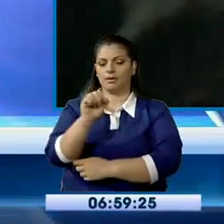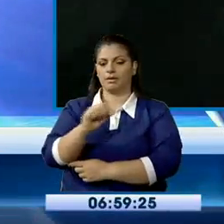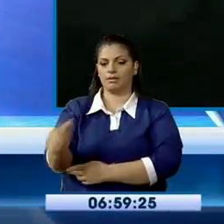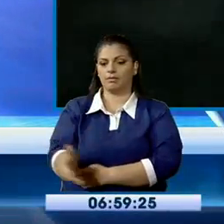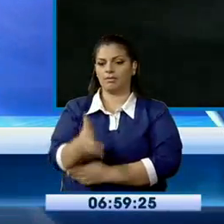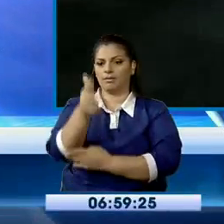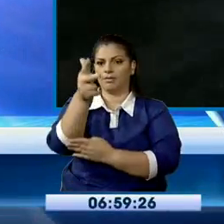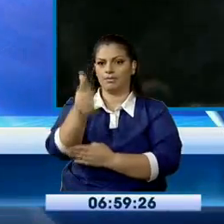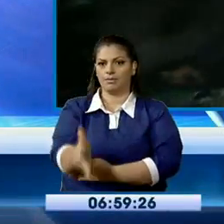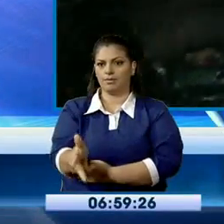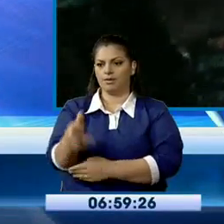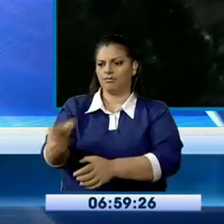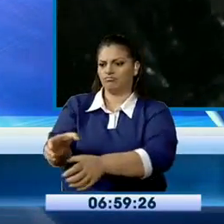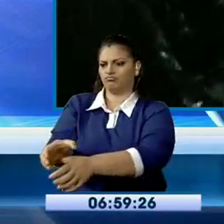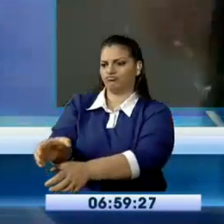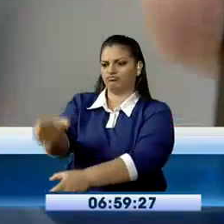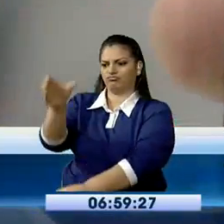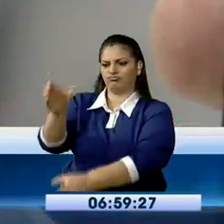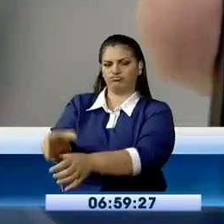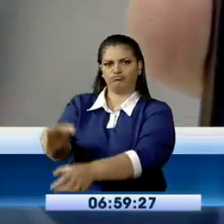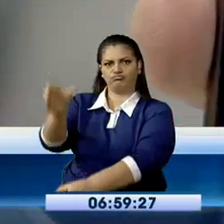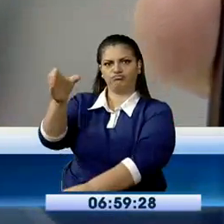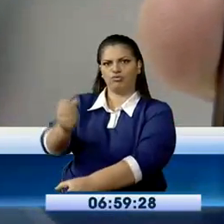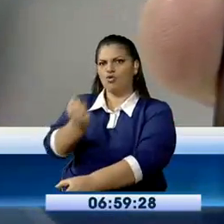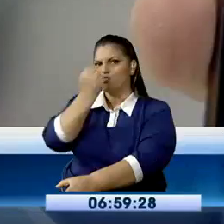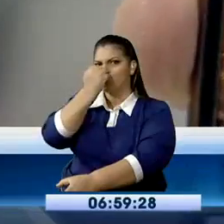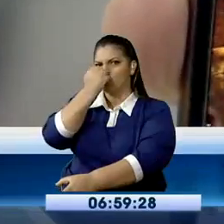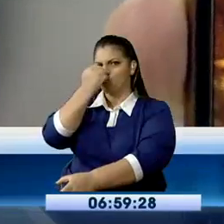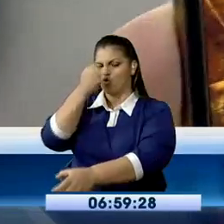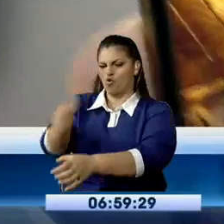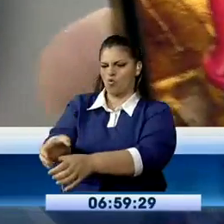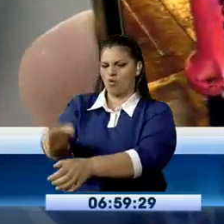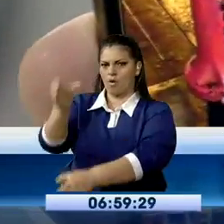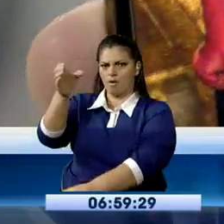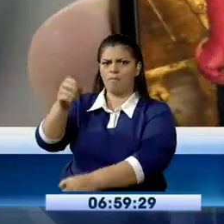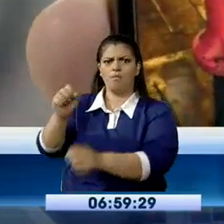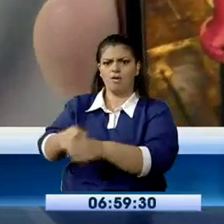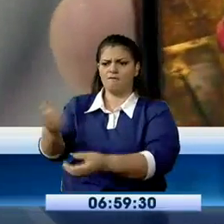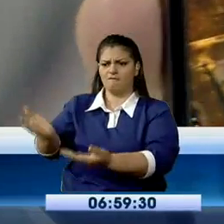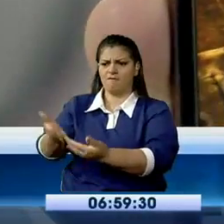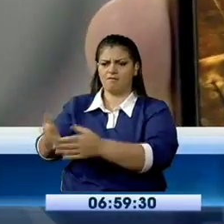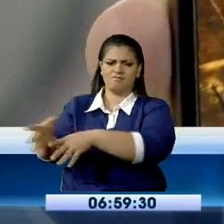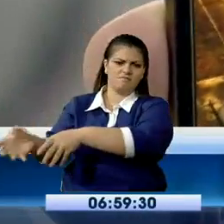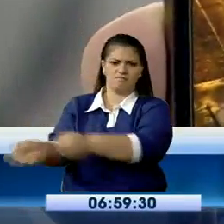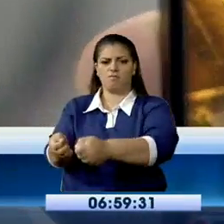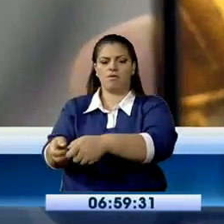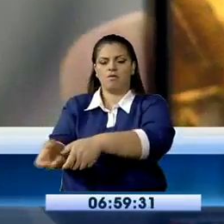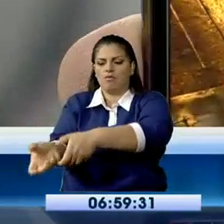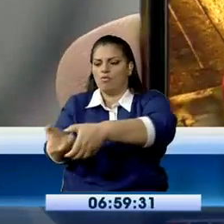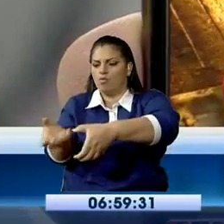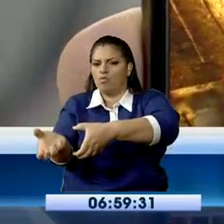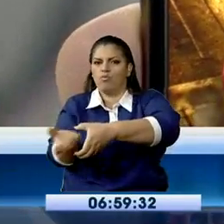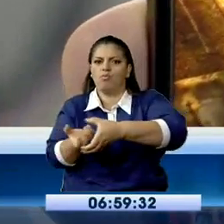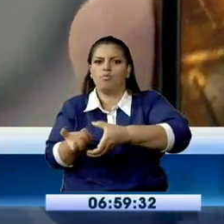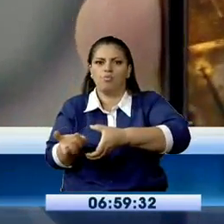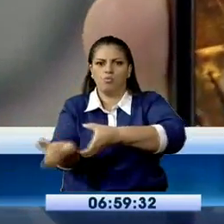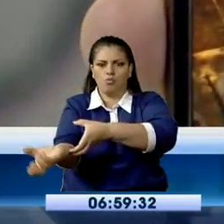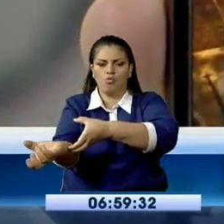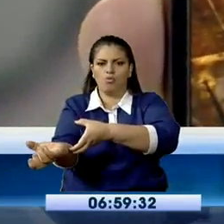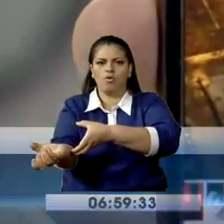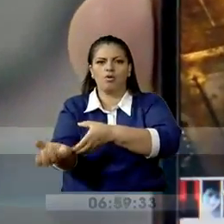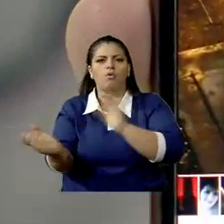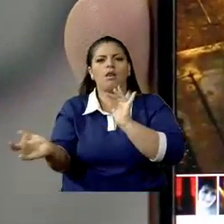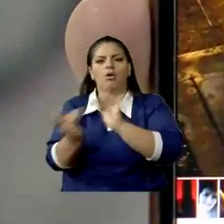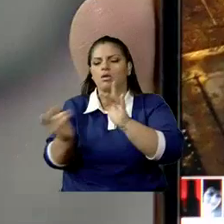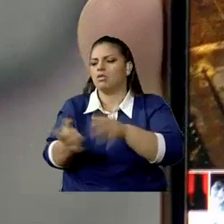foto. Dos vehículos tapando los hidrantes. Los bomberos tuvieron serios problemas para conectarse con los hidrantes. Mira, lo que tú. Se suma